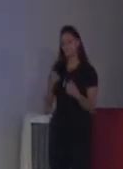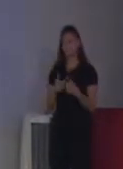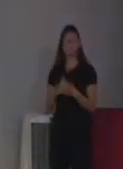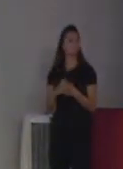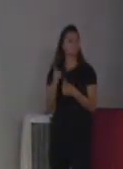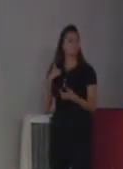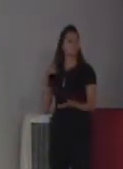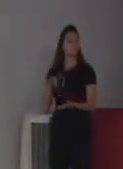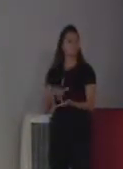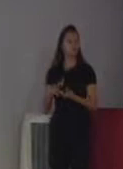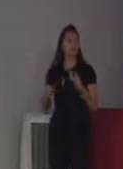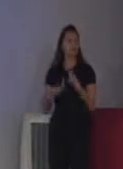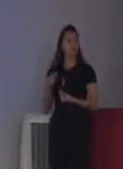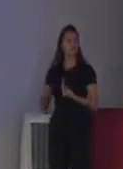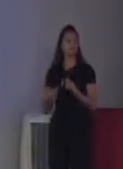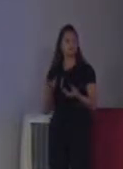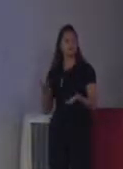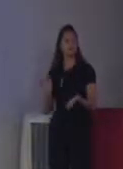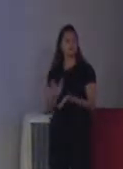hacer